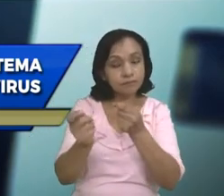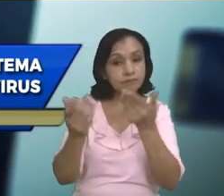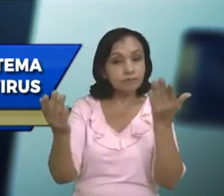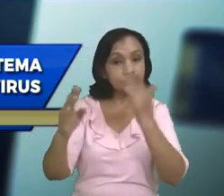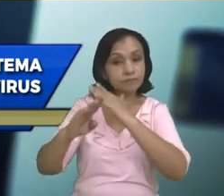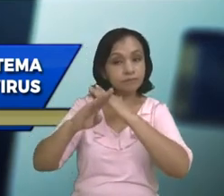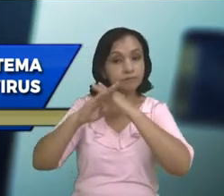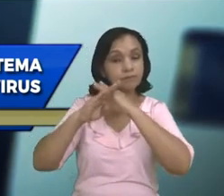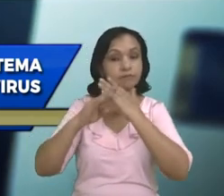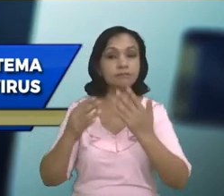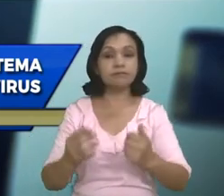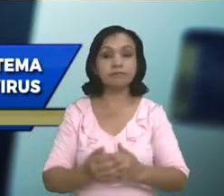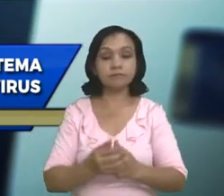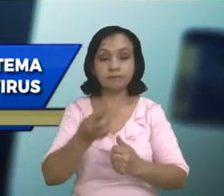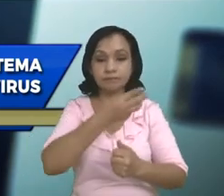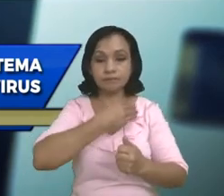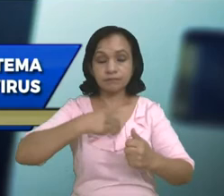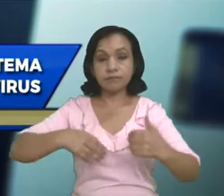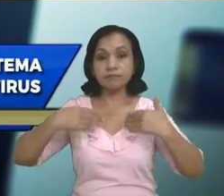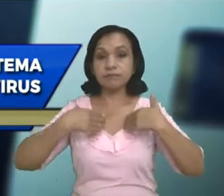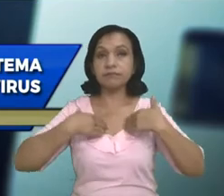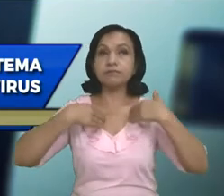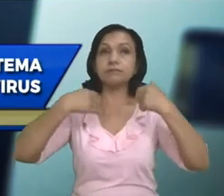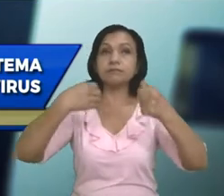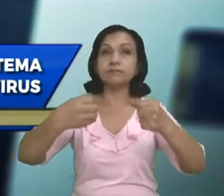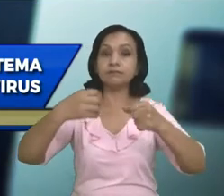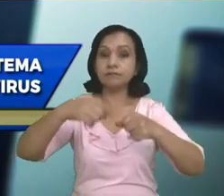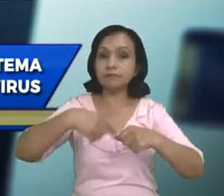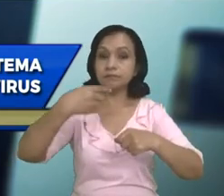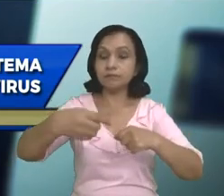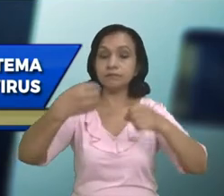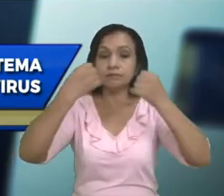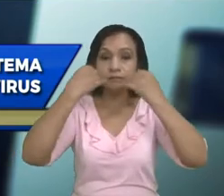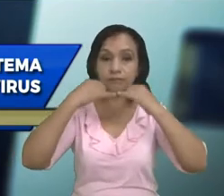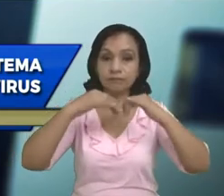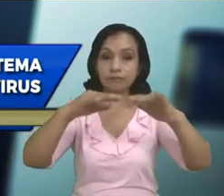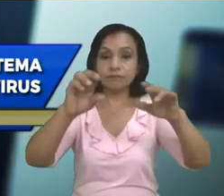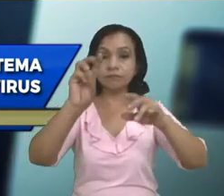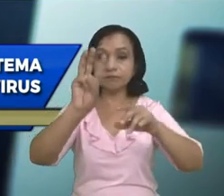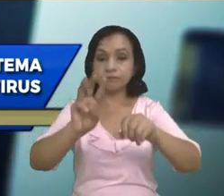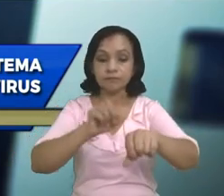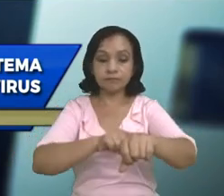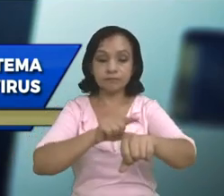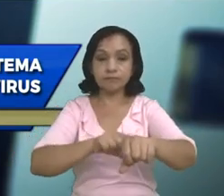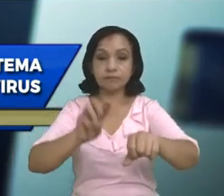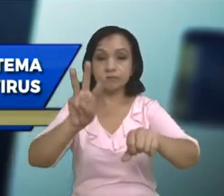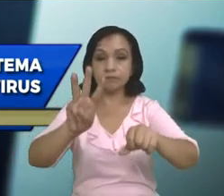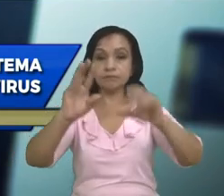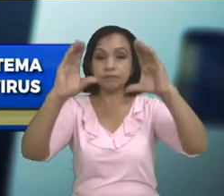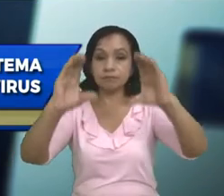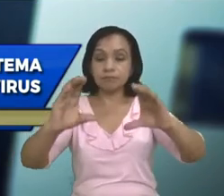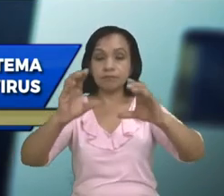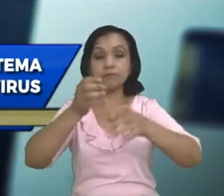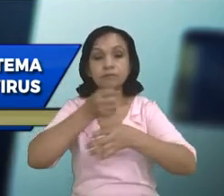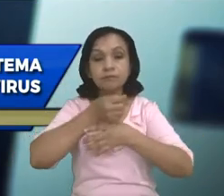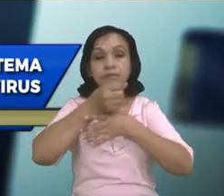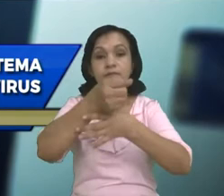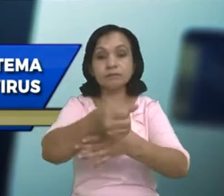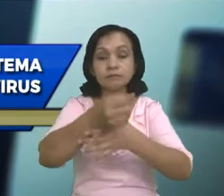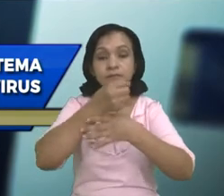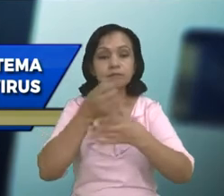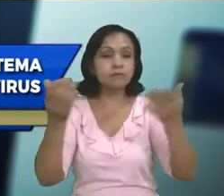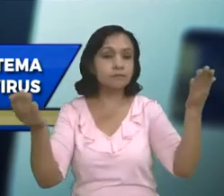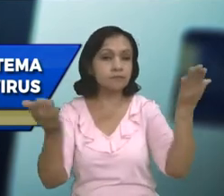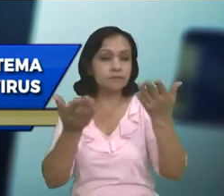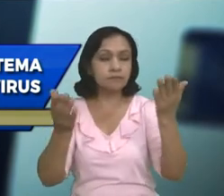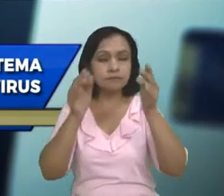decide el ministerio de salud ha venido todos los días informando a las tres de la tarde sobre el seguimiento a nivel